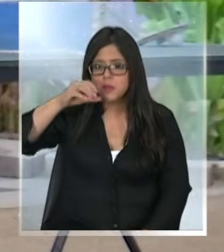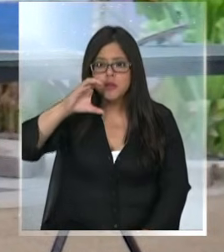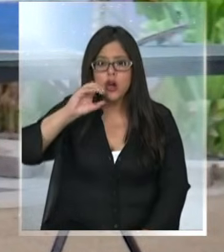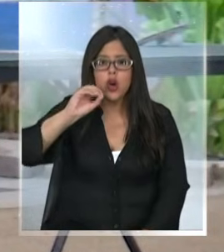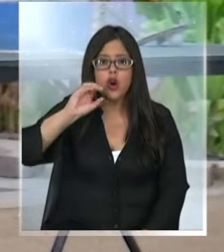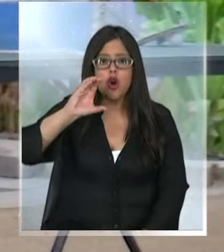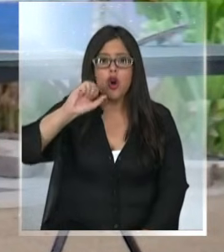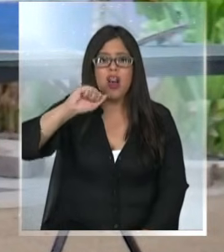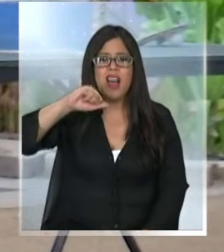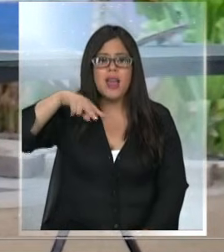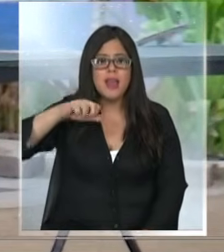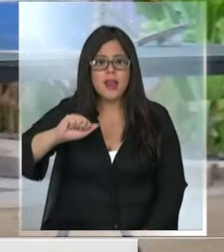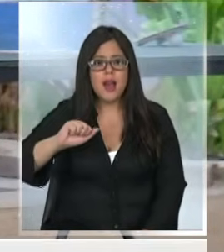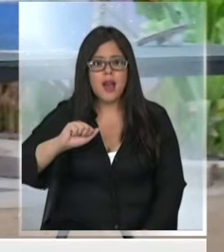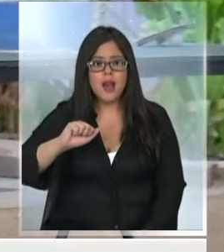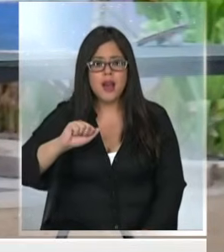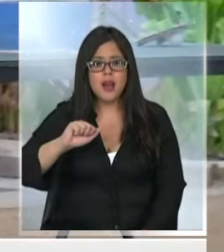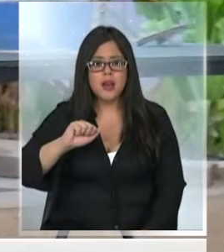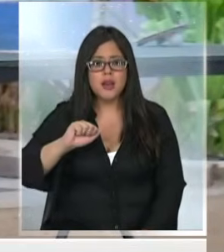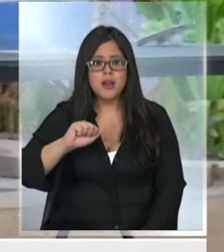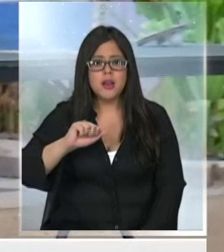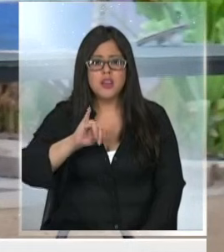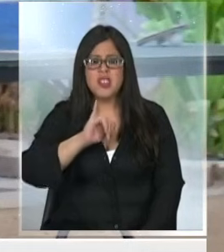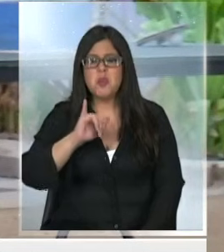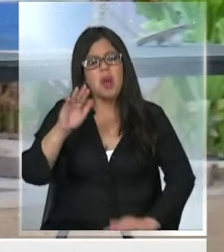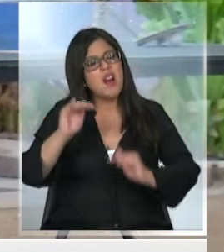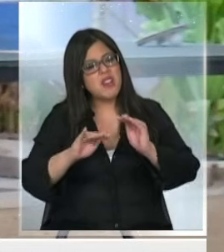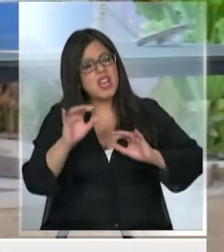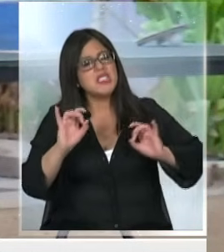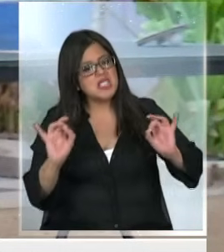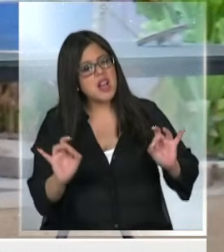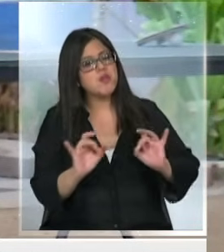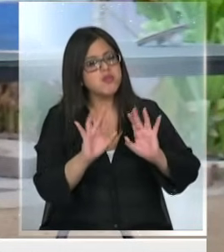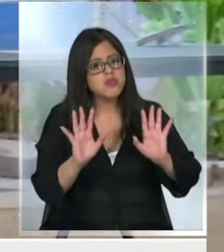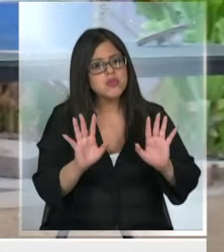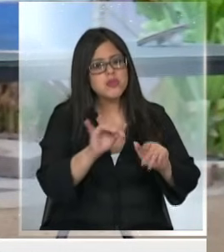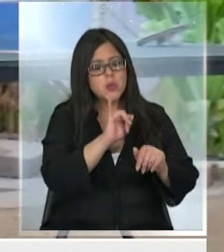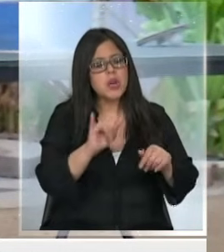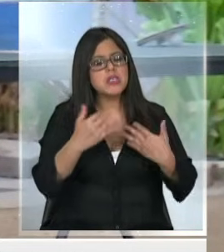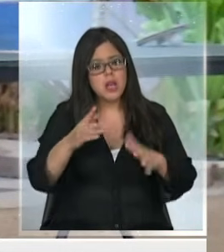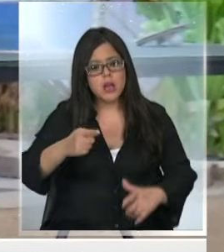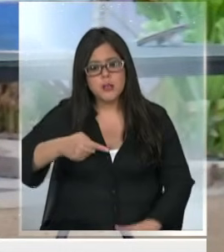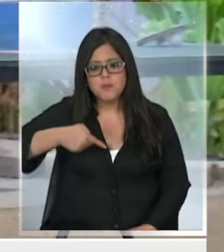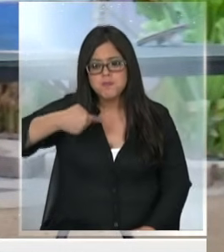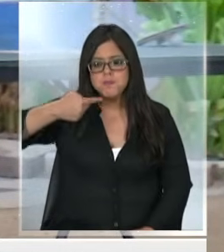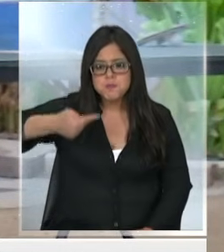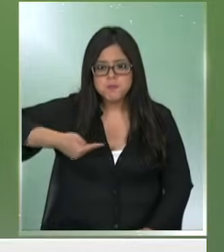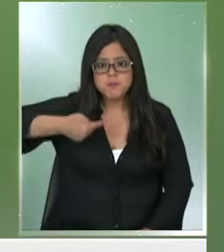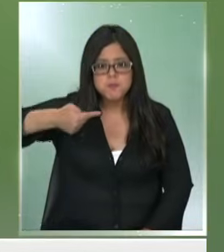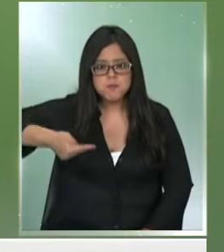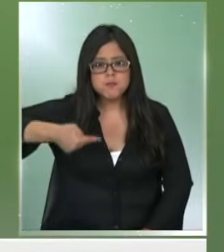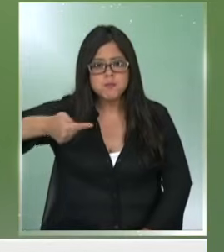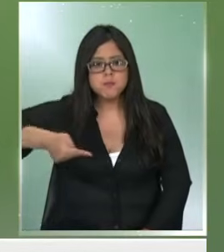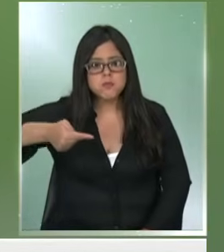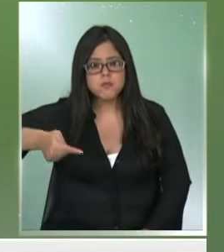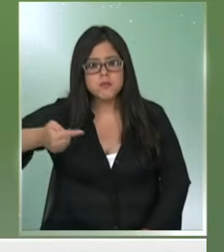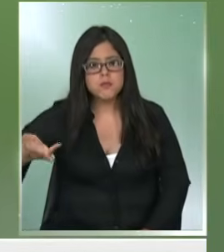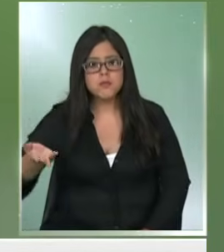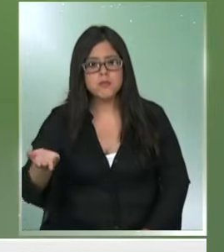y ahí después, primero era ocasionalmente, después ya se fue haciendo habitualmente y hasta que